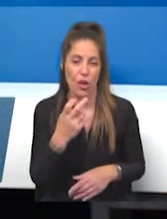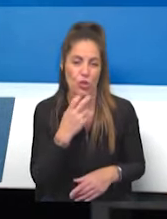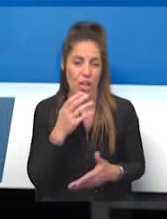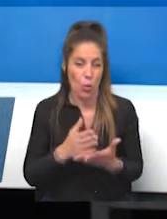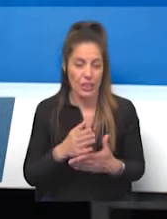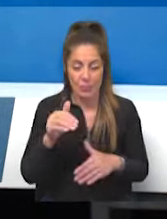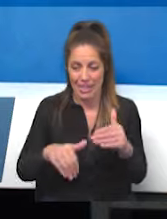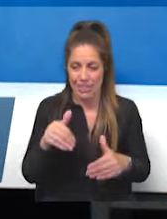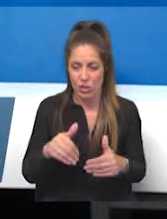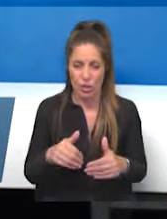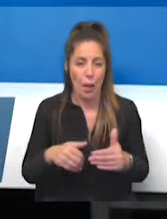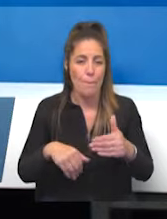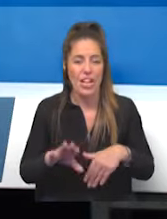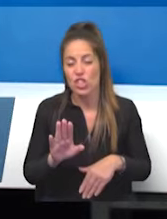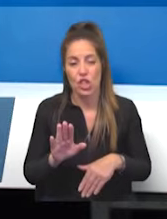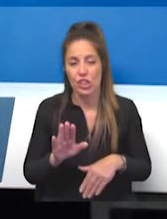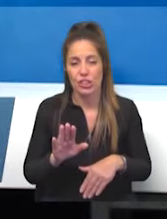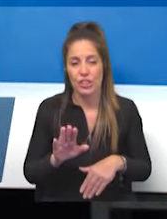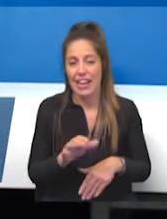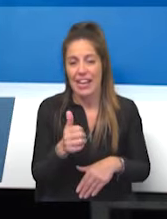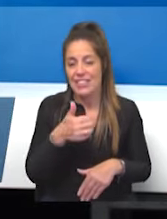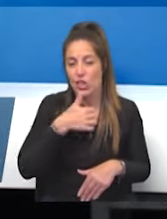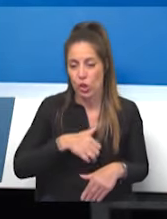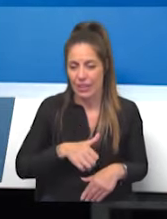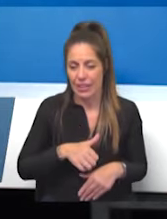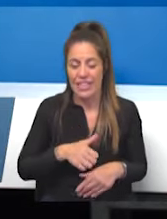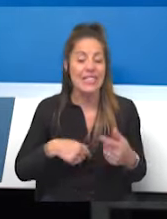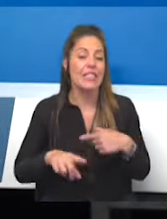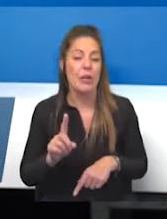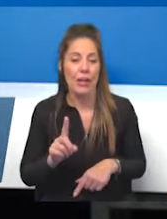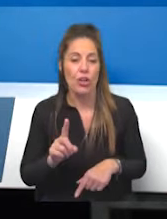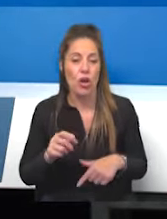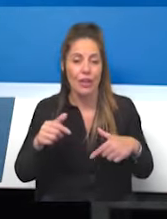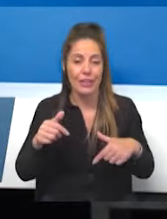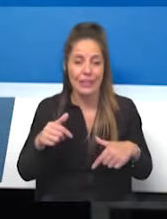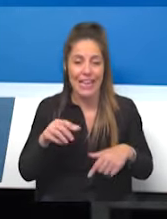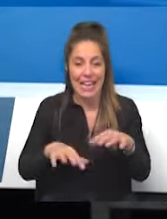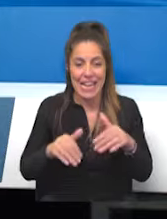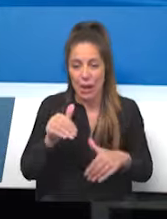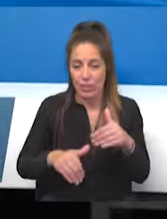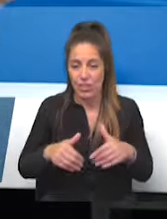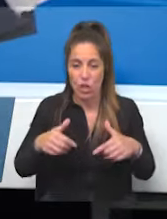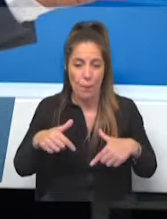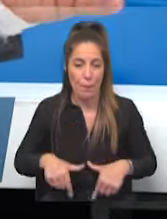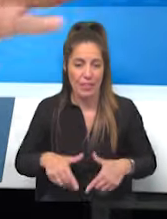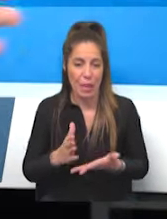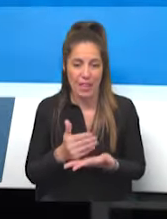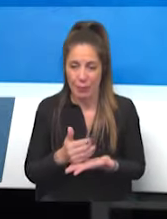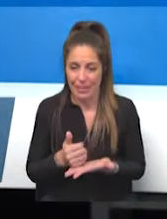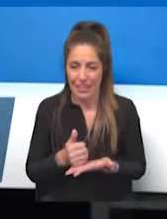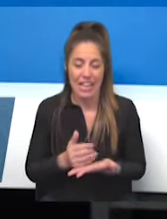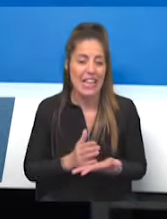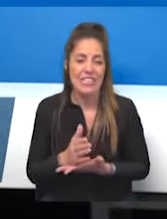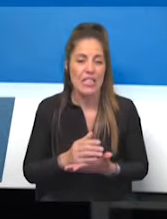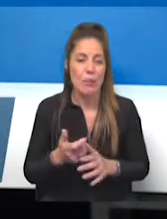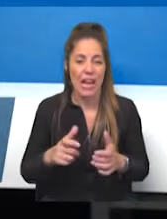última elección la mayor distancia histórica sin embargo en la elección departamental en todo este tiempo ha